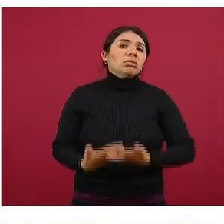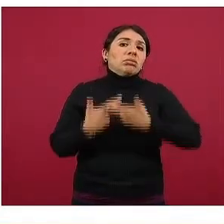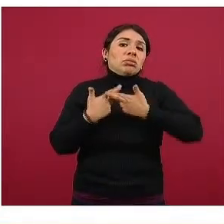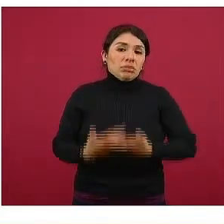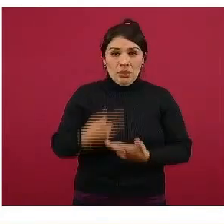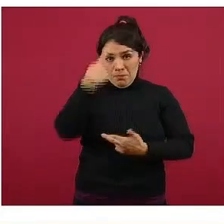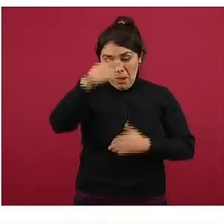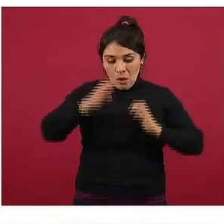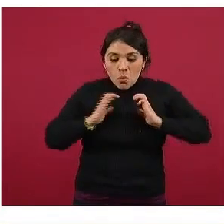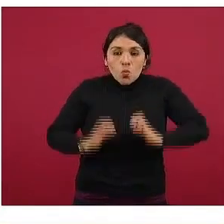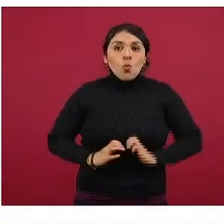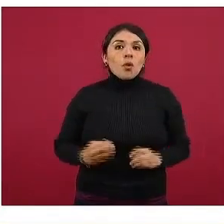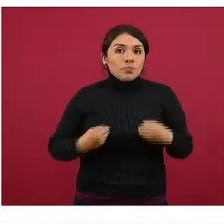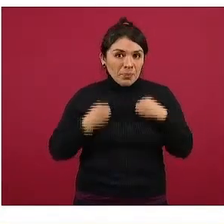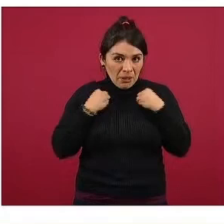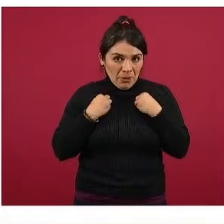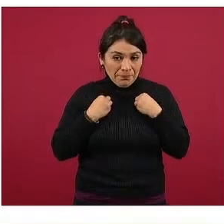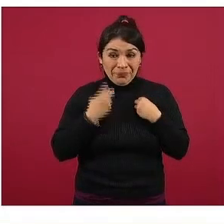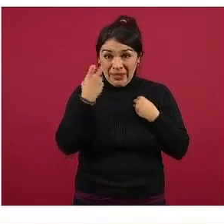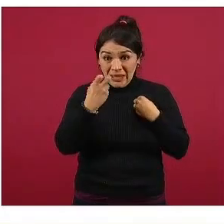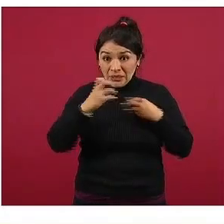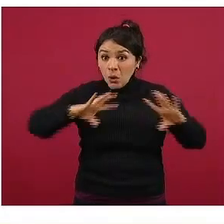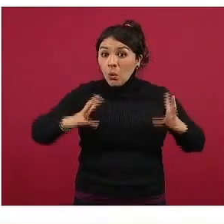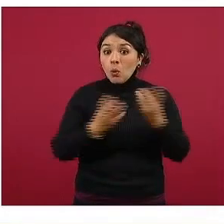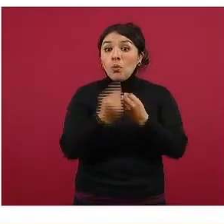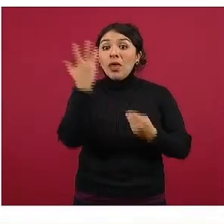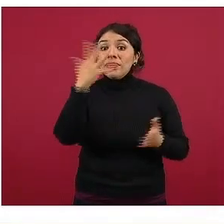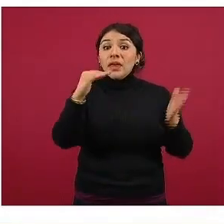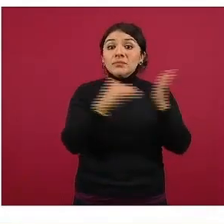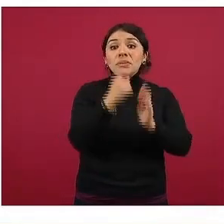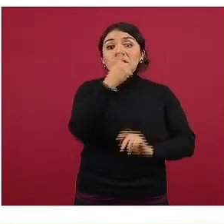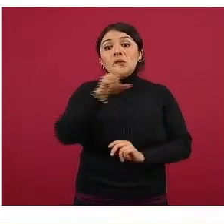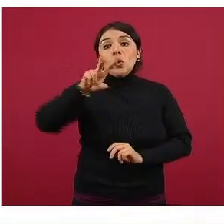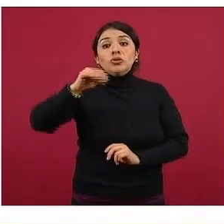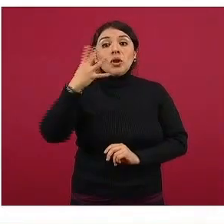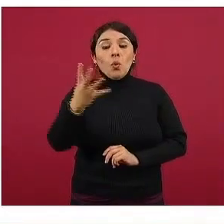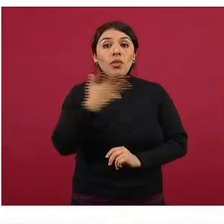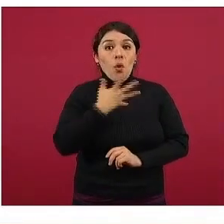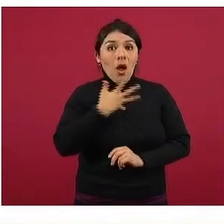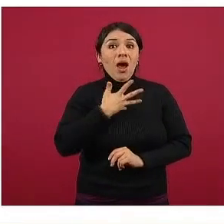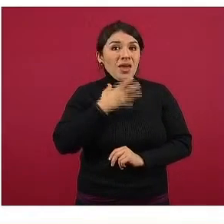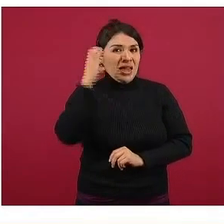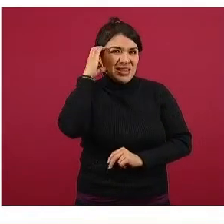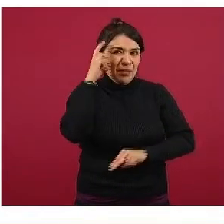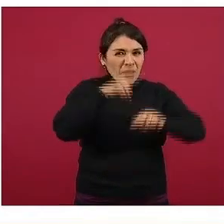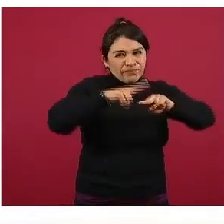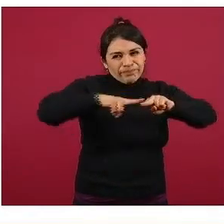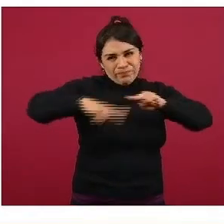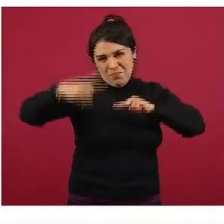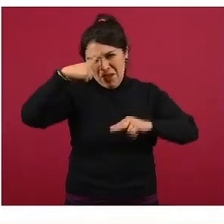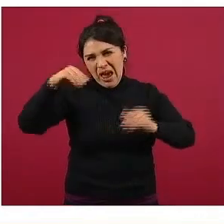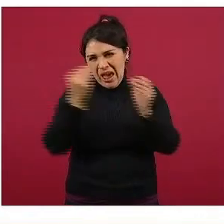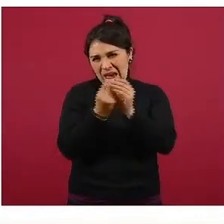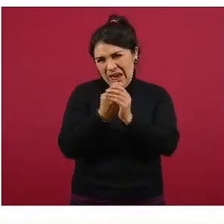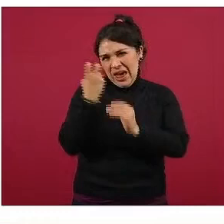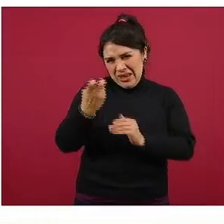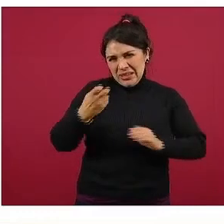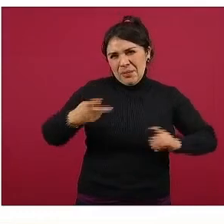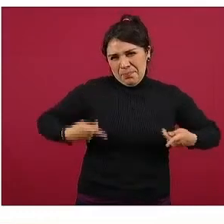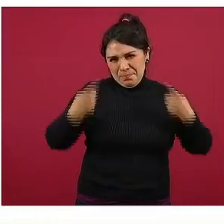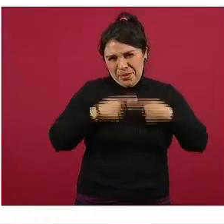suficiente en el organismo. Del total de 10.184 que se tienen camas para ese tipo de